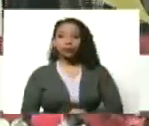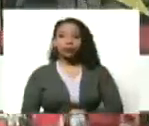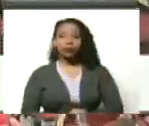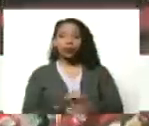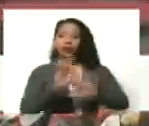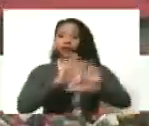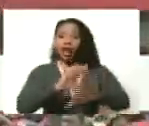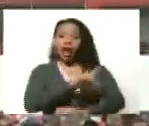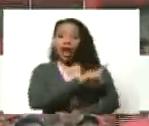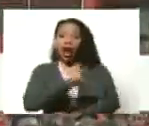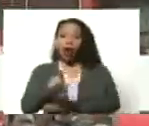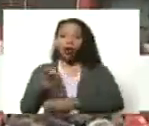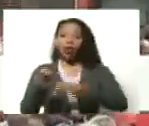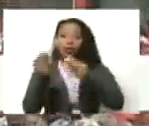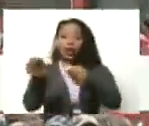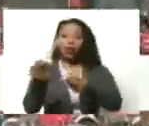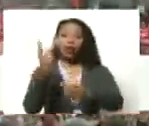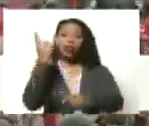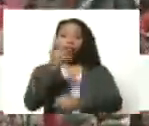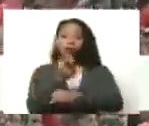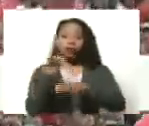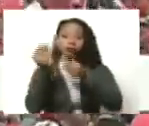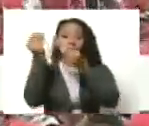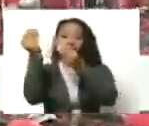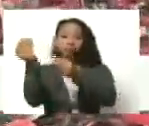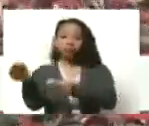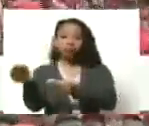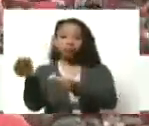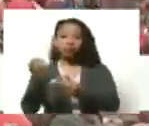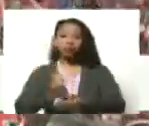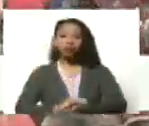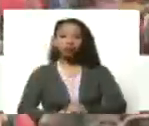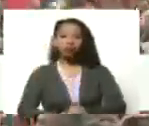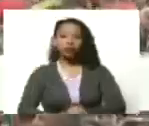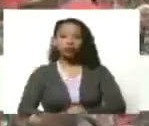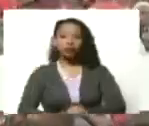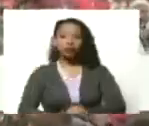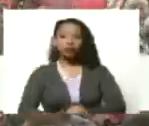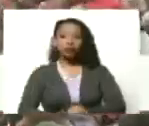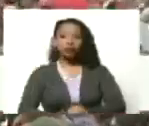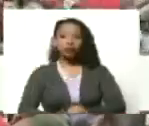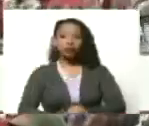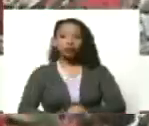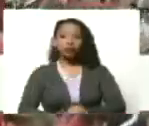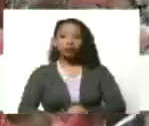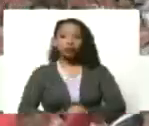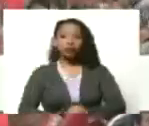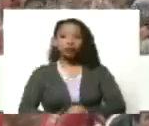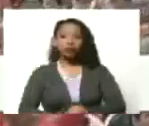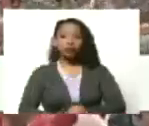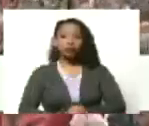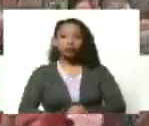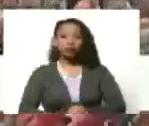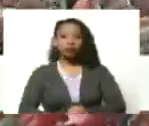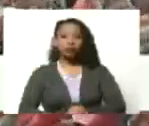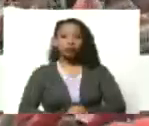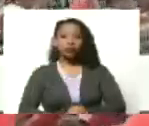Entreguen, ya la orden está dada y van a entregar. Y van a entregar, pues.